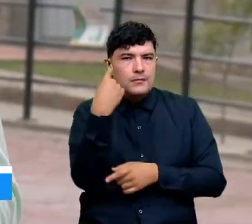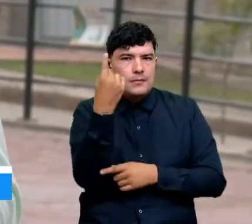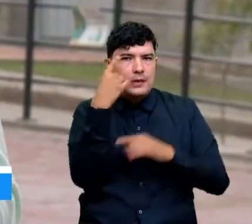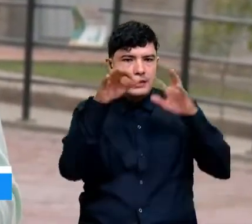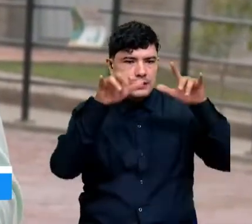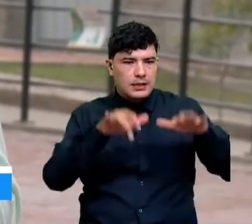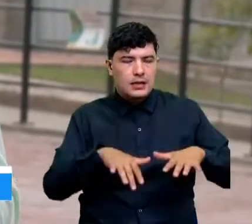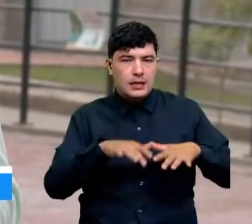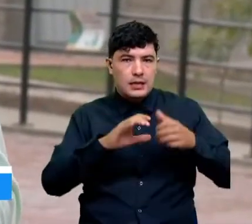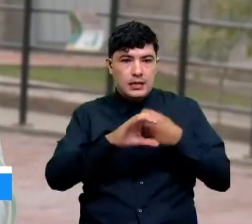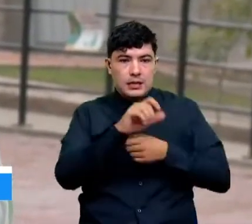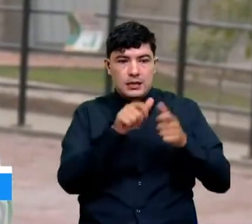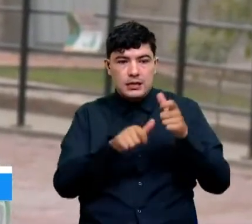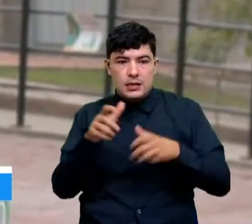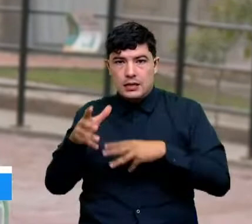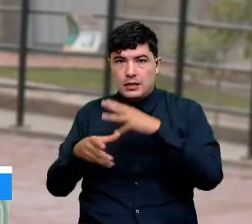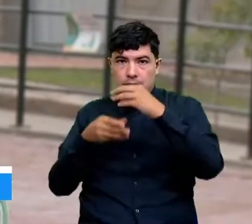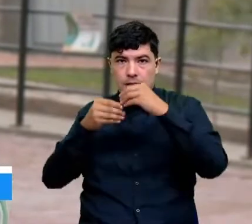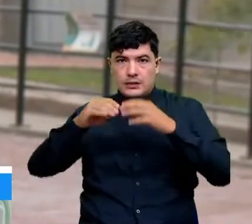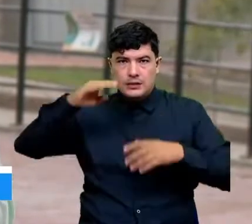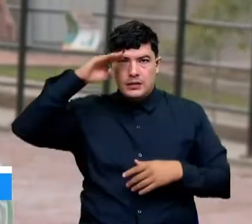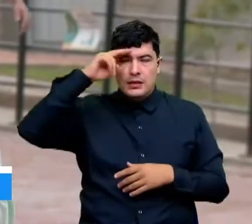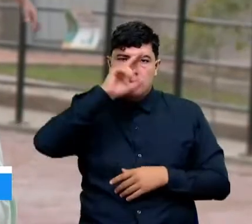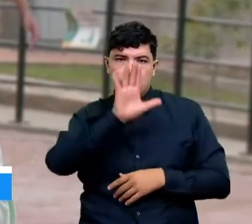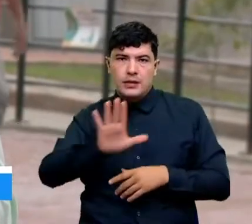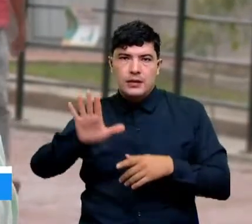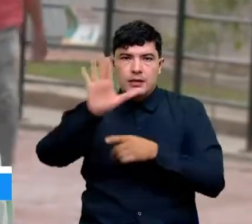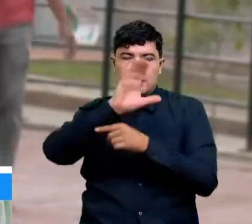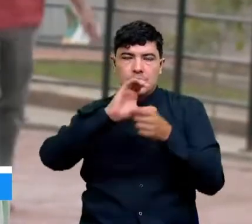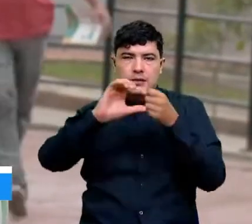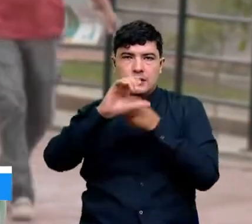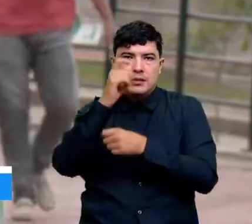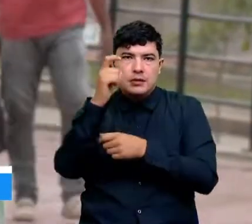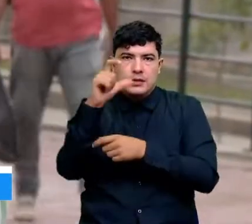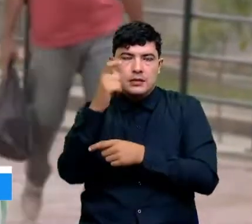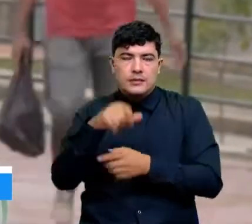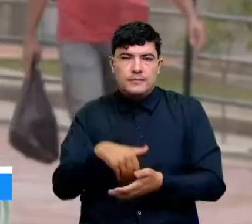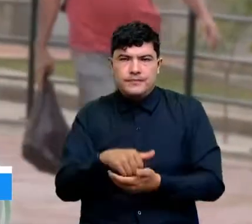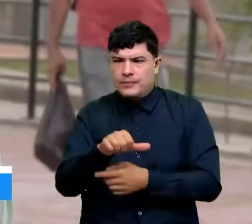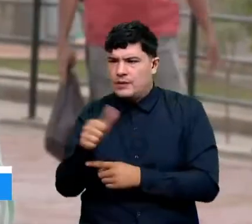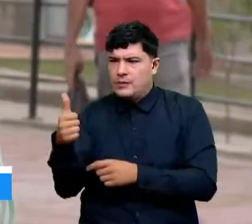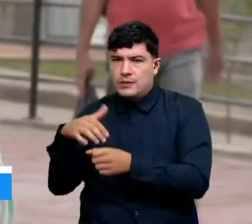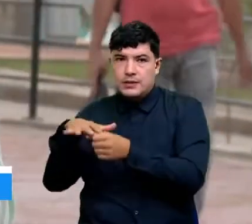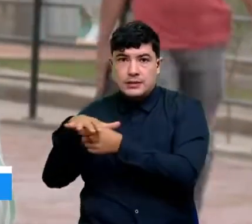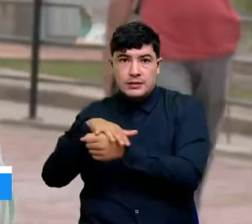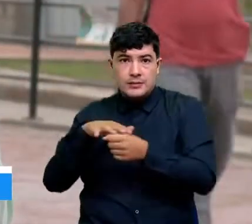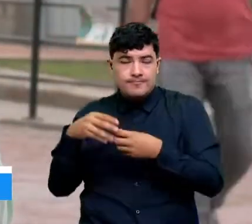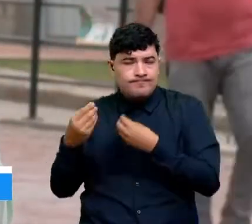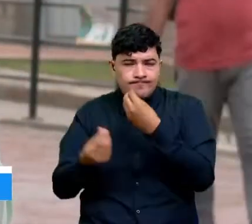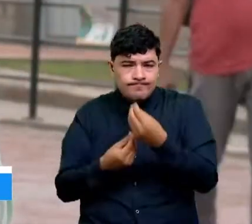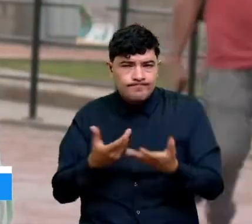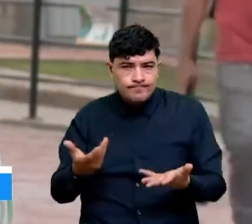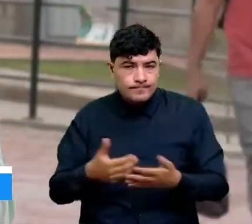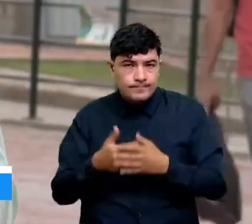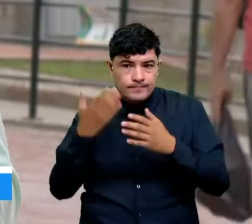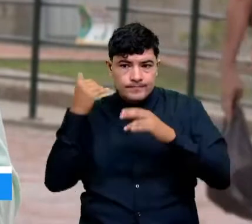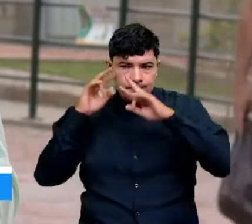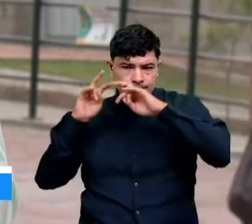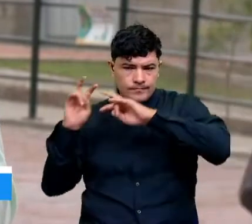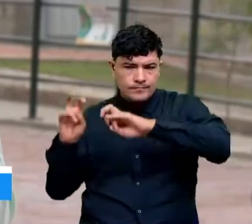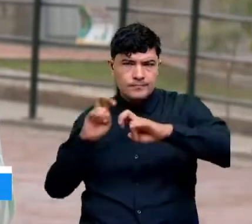Seguridad Ciudadana y también a la Policía Metropolitana de Cúcuta. En otros hechos, pues se han realizado diferentes